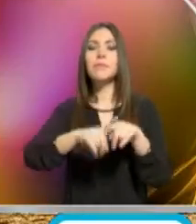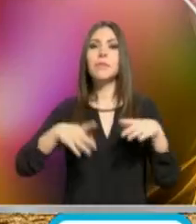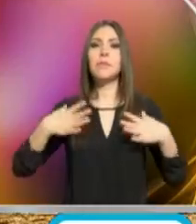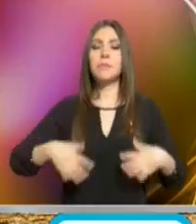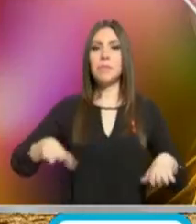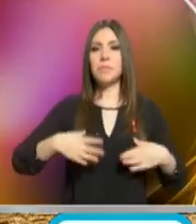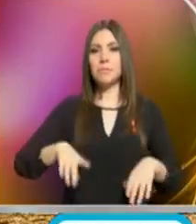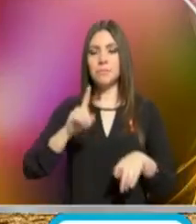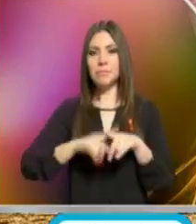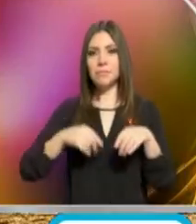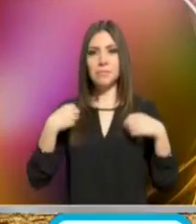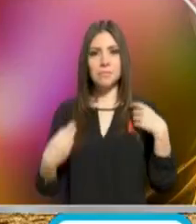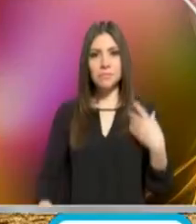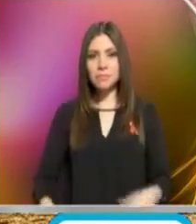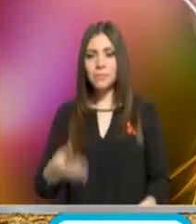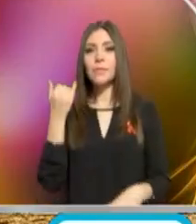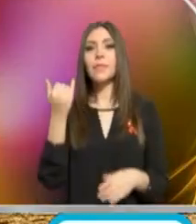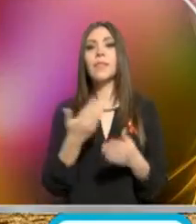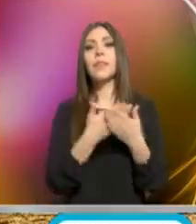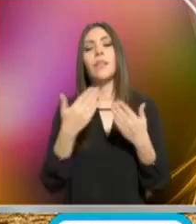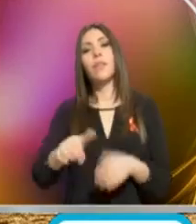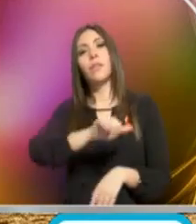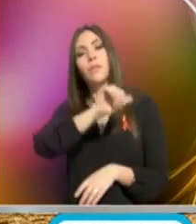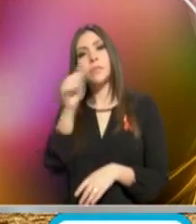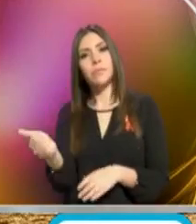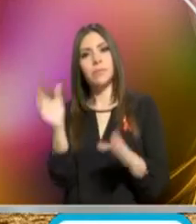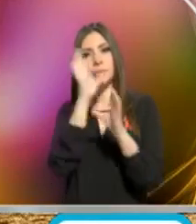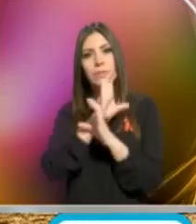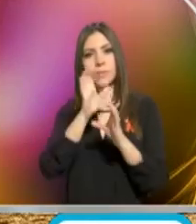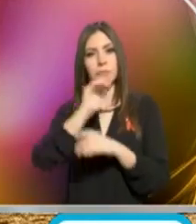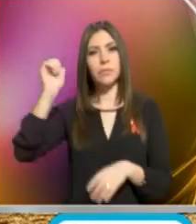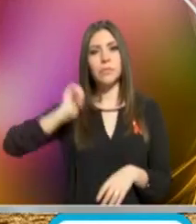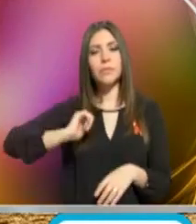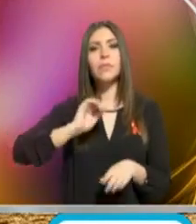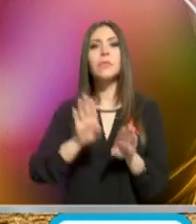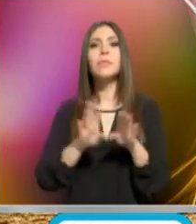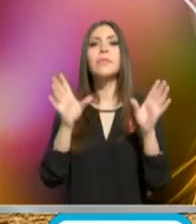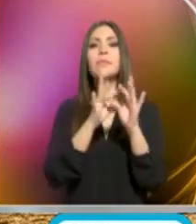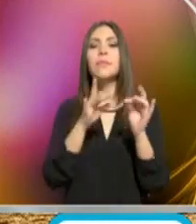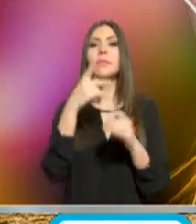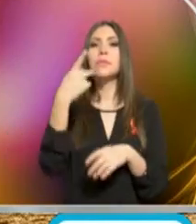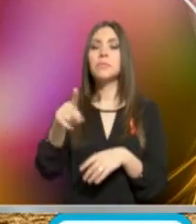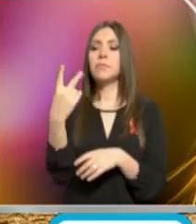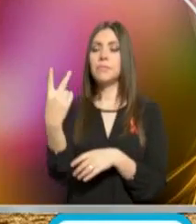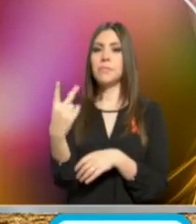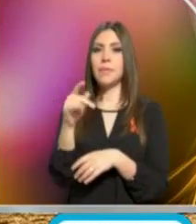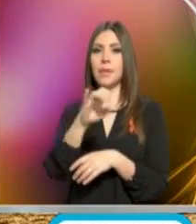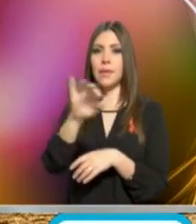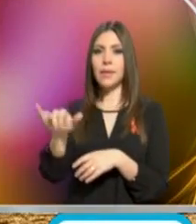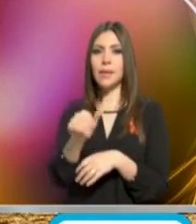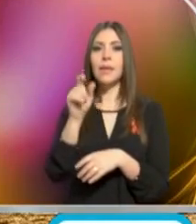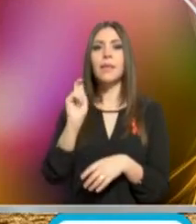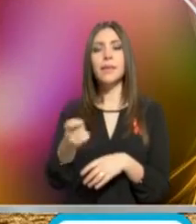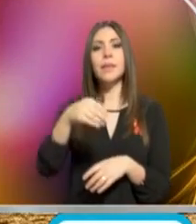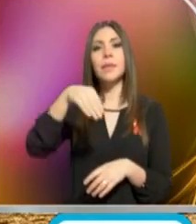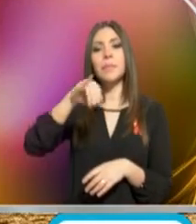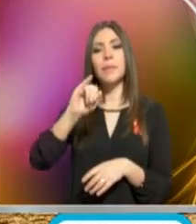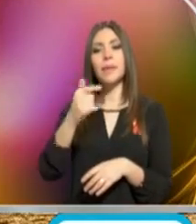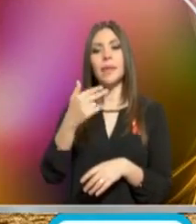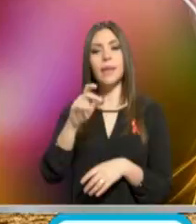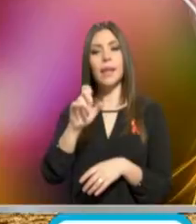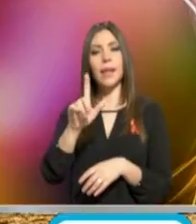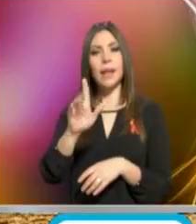de un clásico que habla de la cama y que habla de todas las fantasías que puede ver en la cama con tu pareja. Es Miguel Bosé con Morena